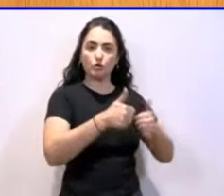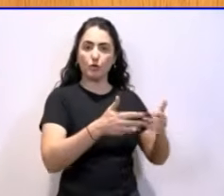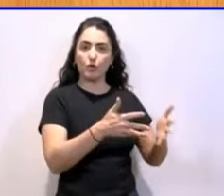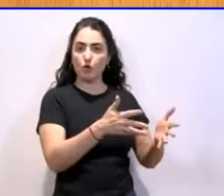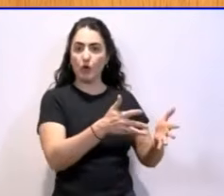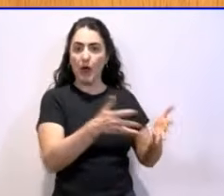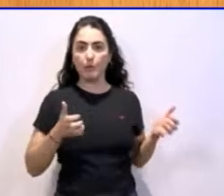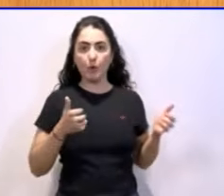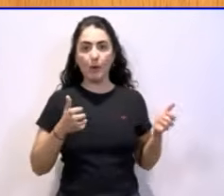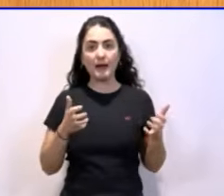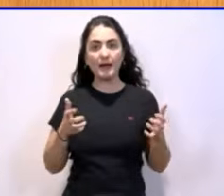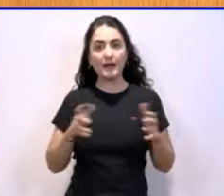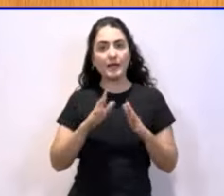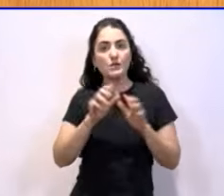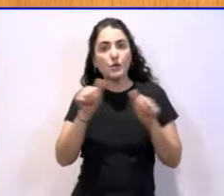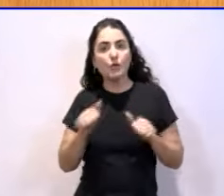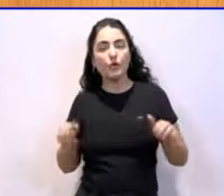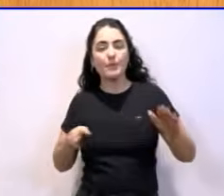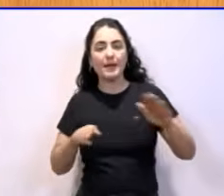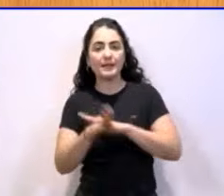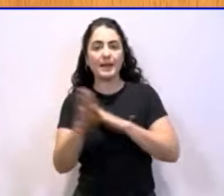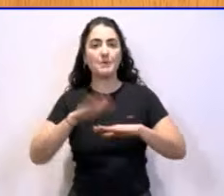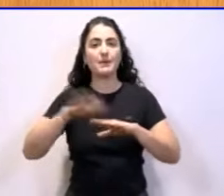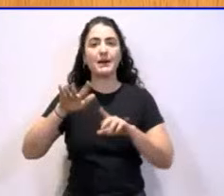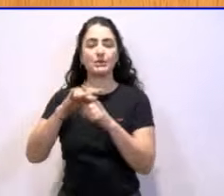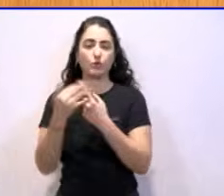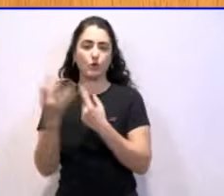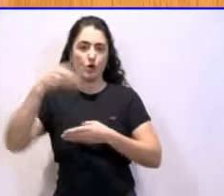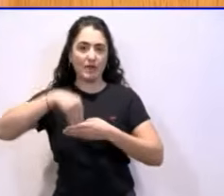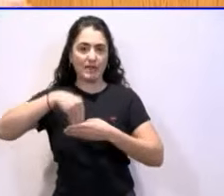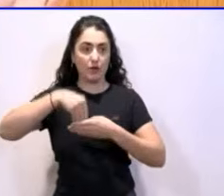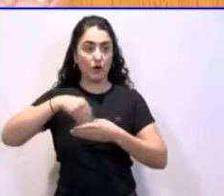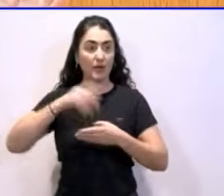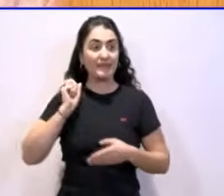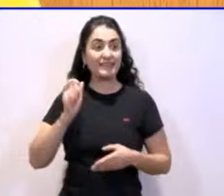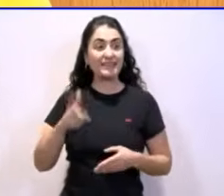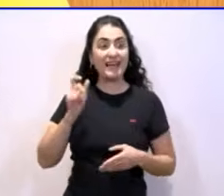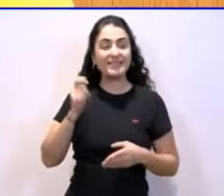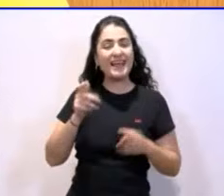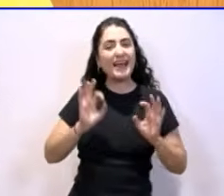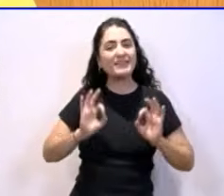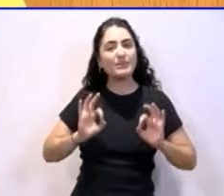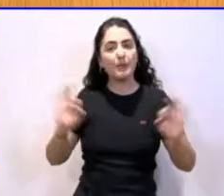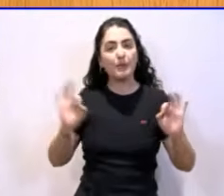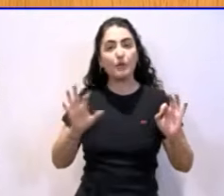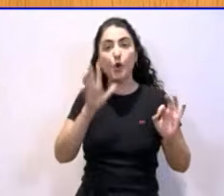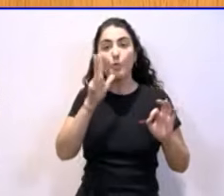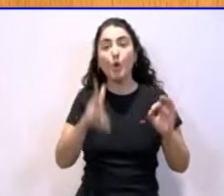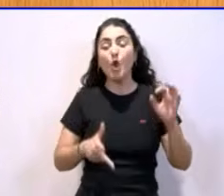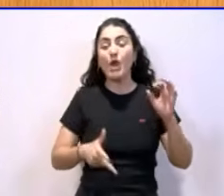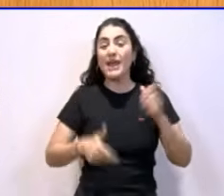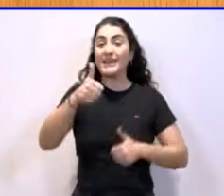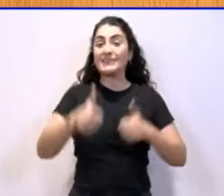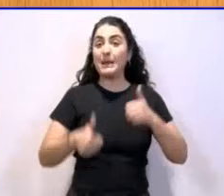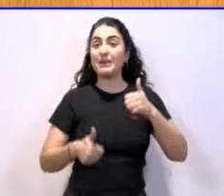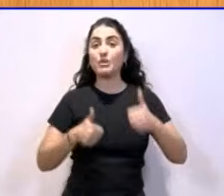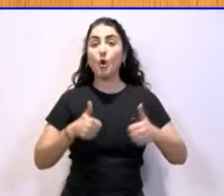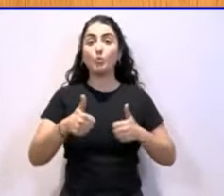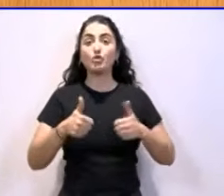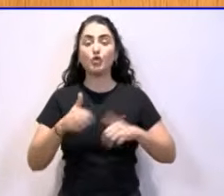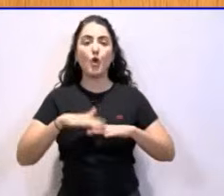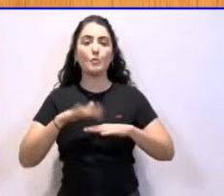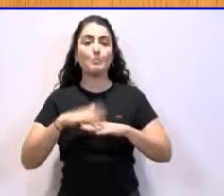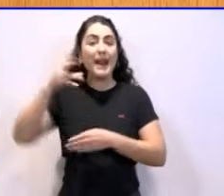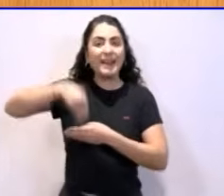entrada precisamente a esa situación de interinidad, en algunas ocasiones incluso específicamente, porque hay exámenes de oposición para ser interino